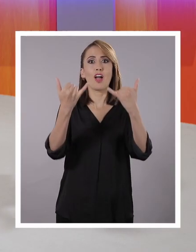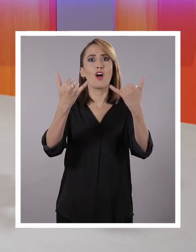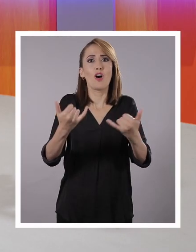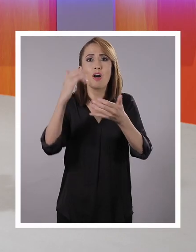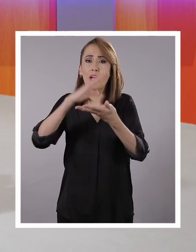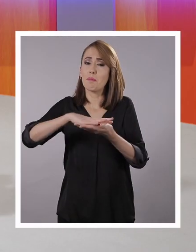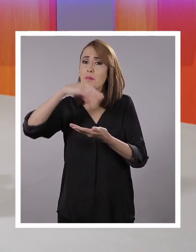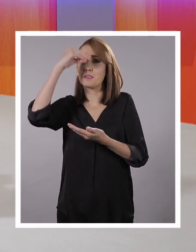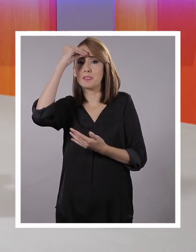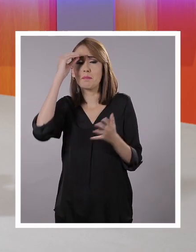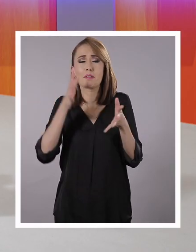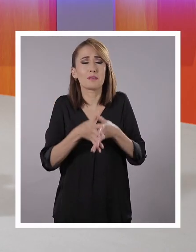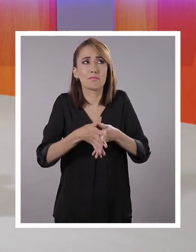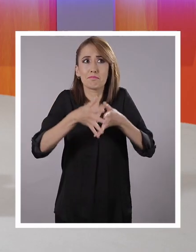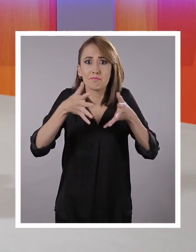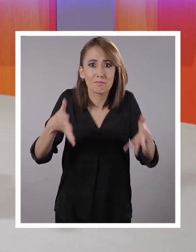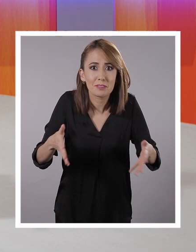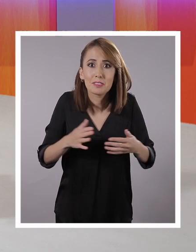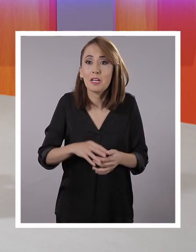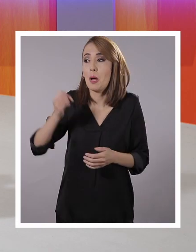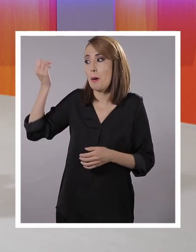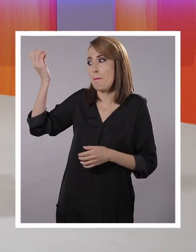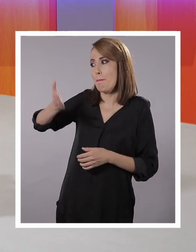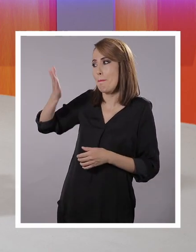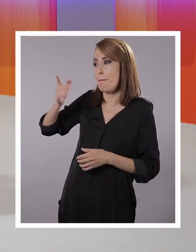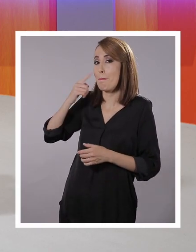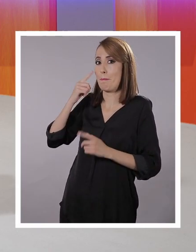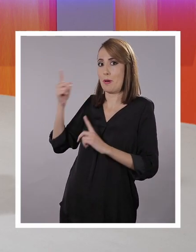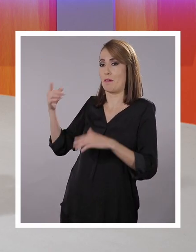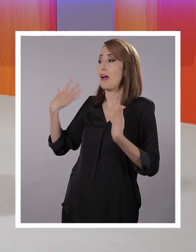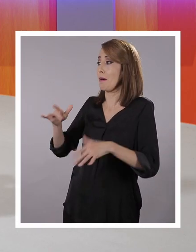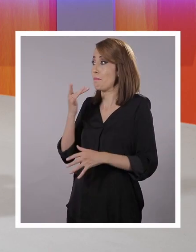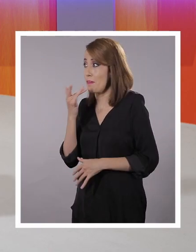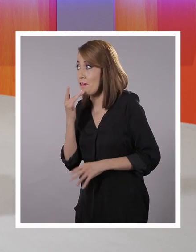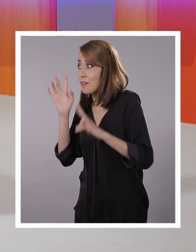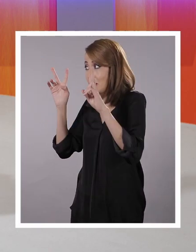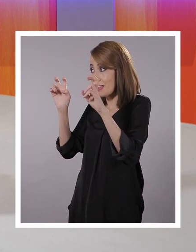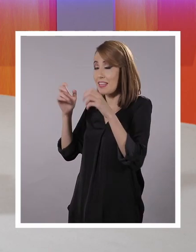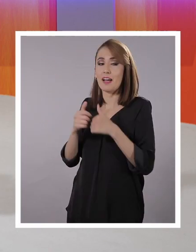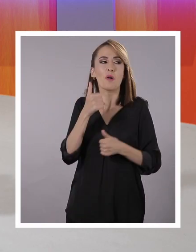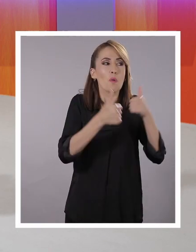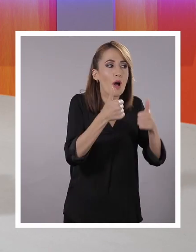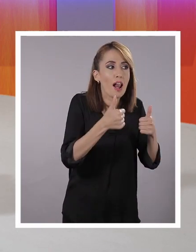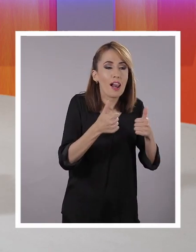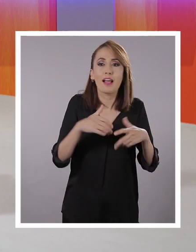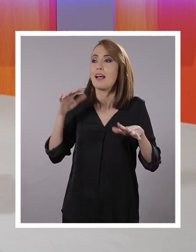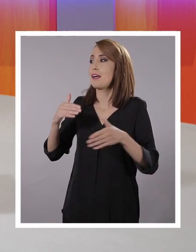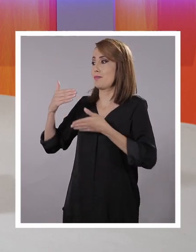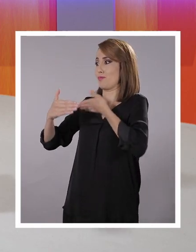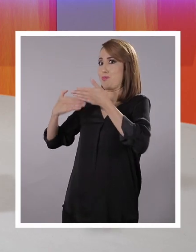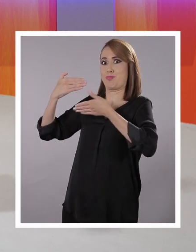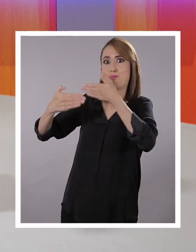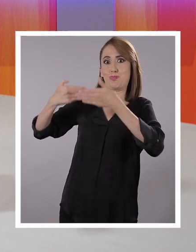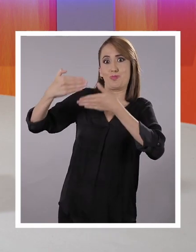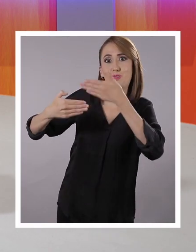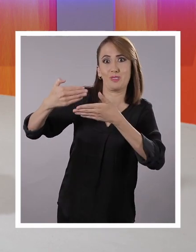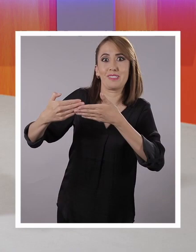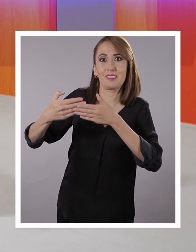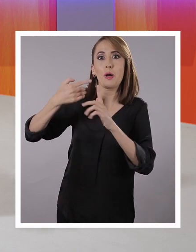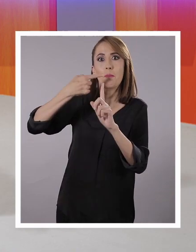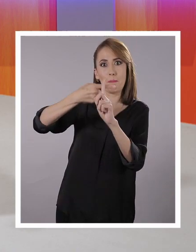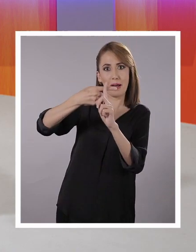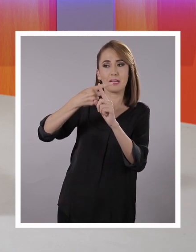Chicos y chicas, hoy hemos aprendido muchísimo con el profe Bob. ¿Sabe cuál fue mi tema favorito? ¿Cuál fue? Las